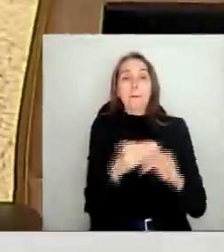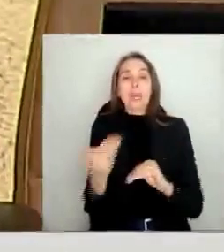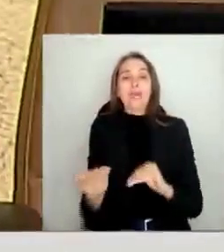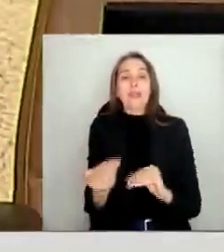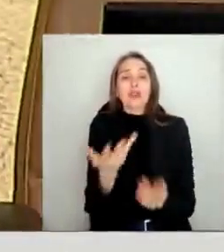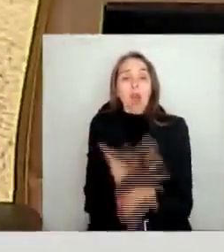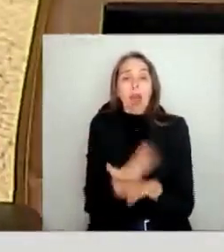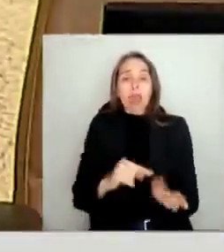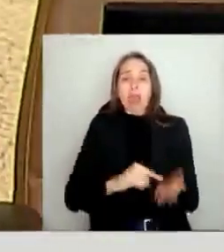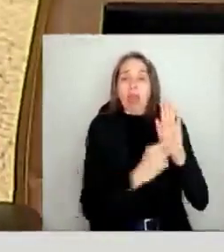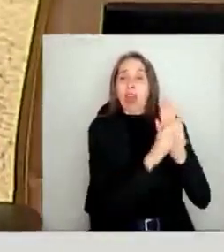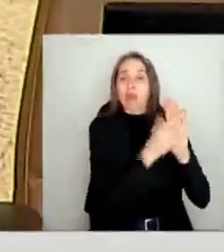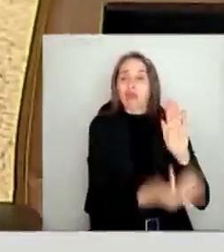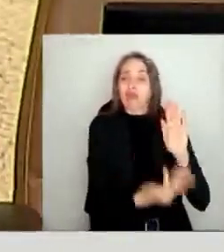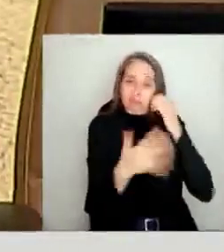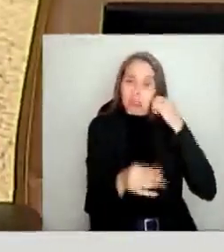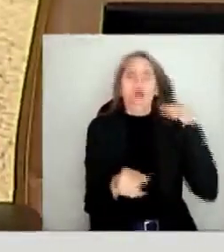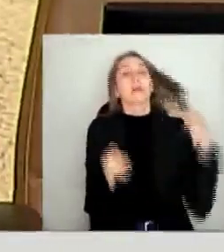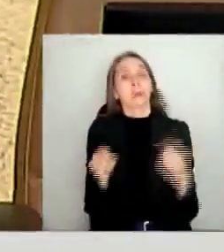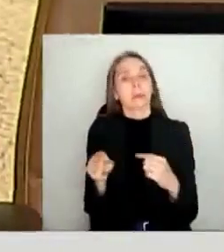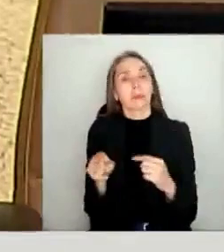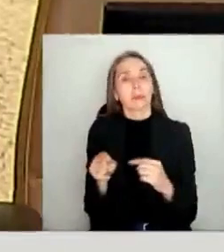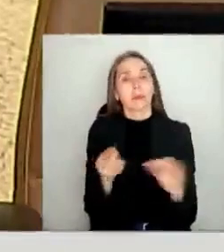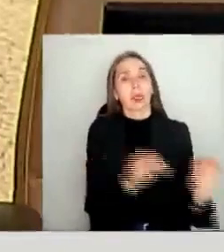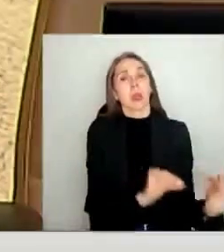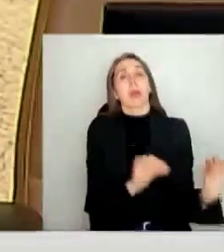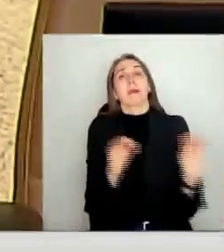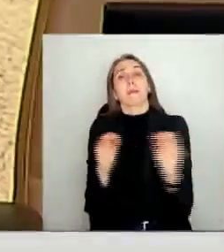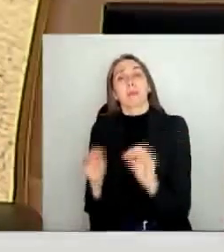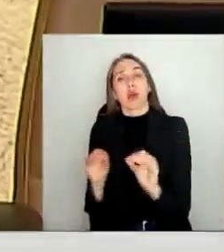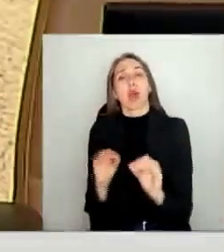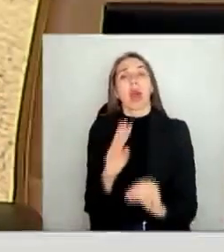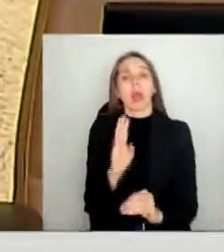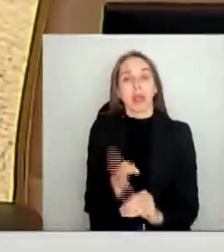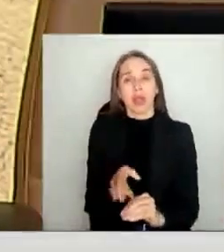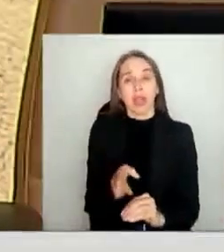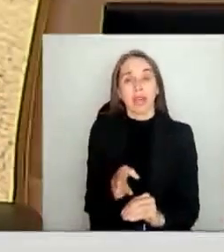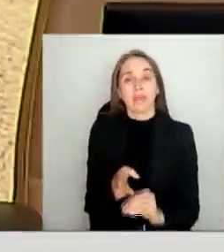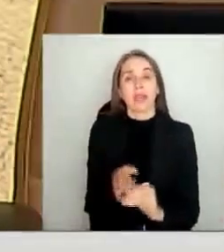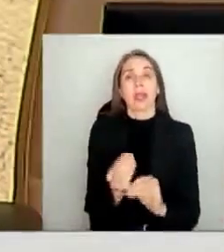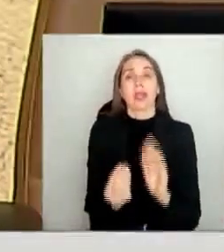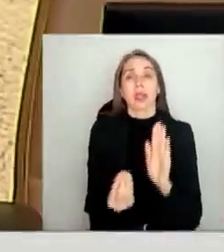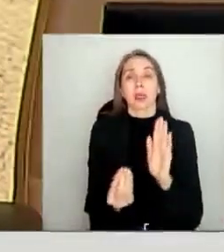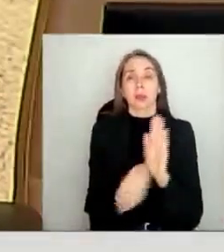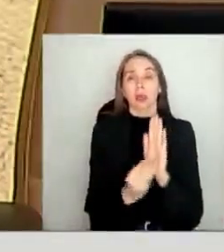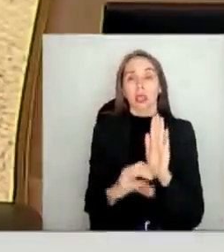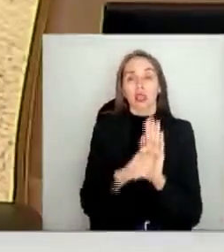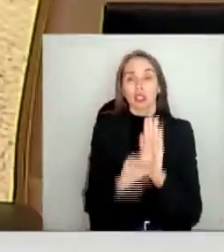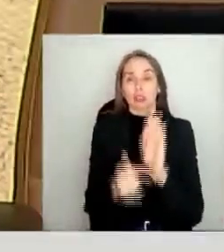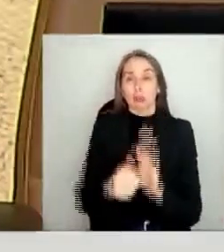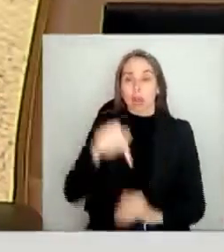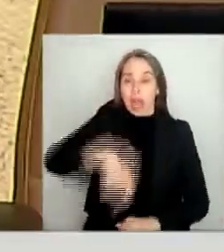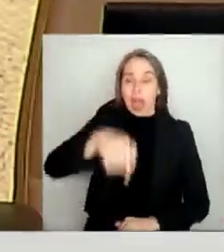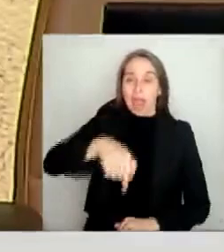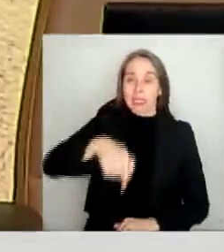eh incluso a esa esa prórroga debe ser eh estipulada dentro de nuestra Constitución y es aquí donde se pueden